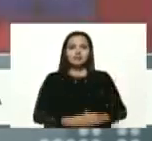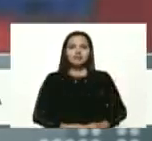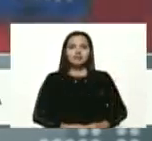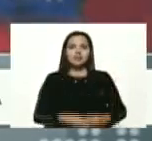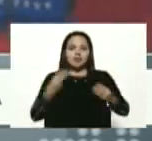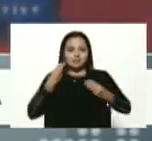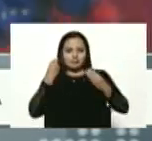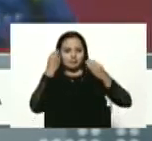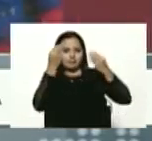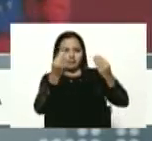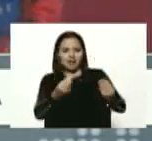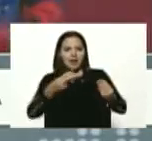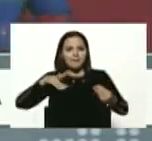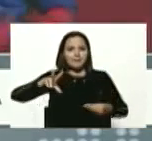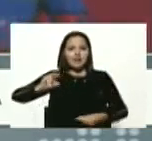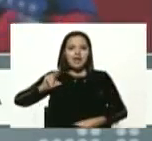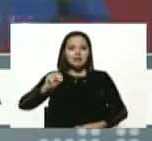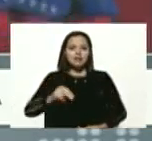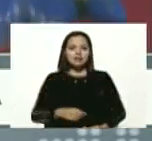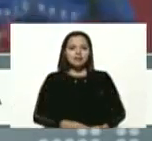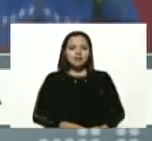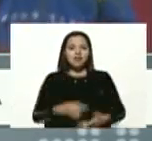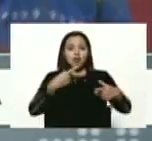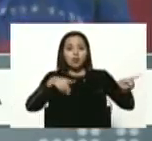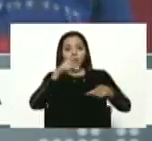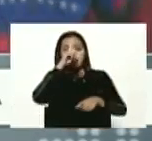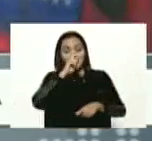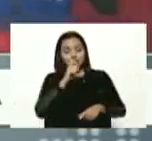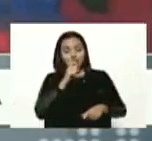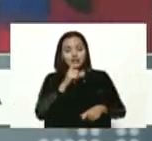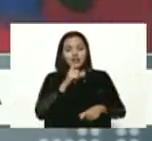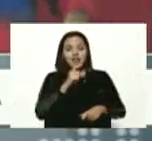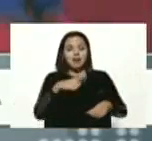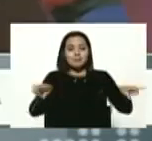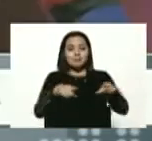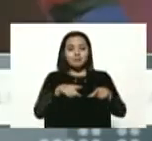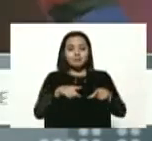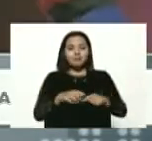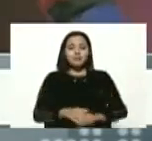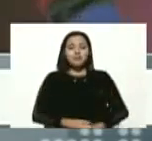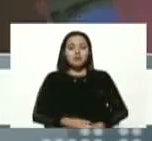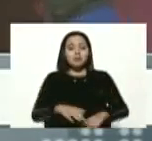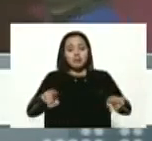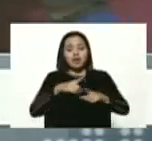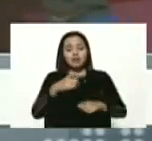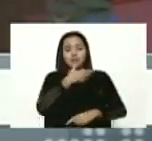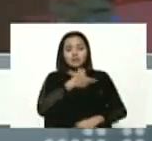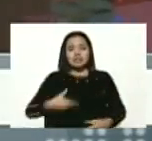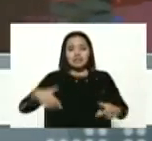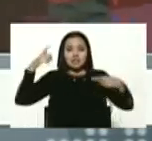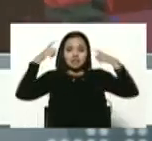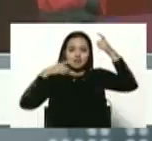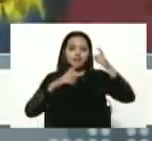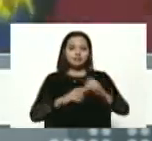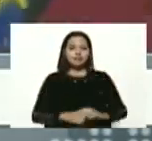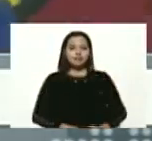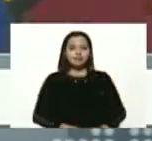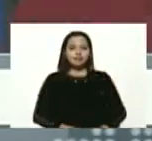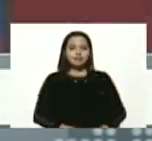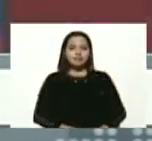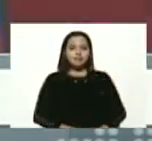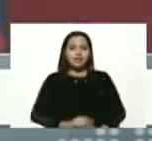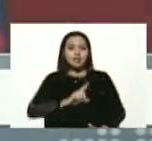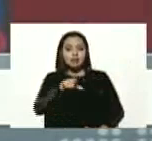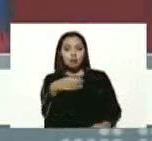regalarle la medalla de plata en su cumpleaños al comandante Chávez. ¡Qué mensaje tan bonito! Bueno, salió la